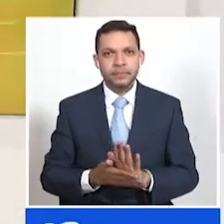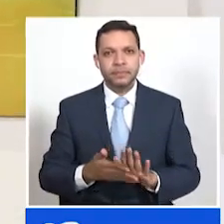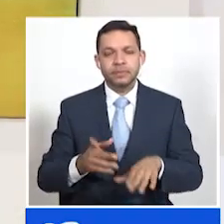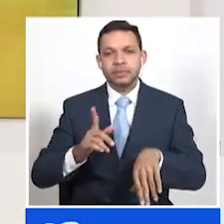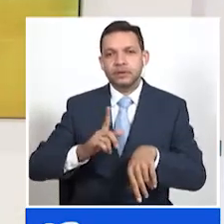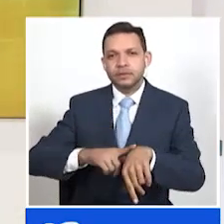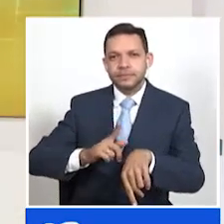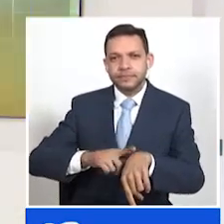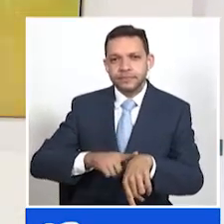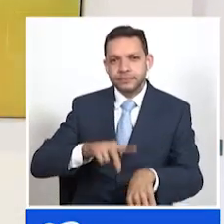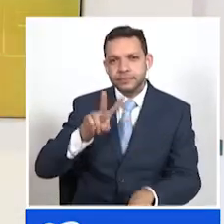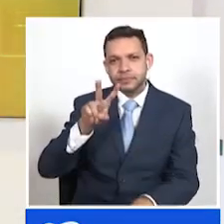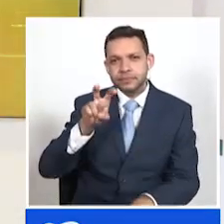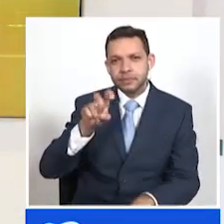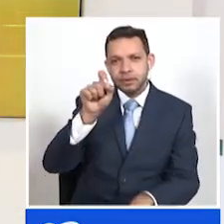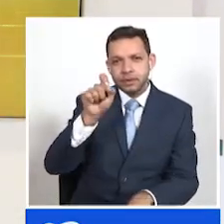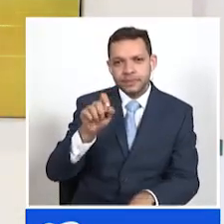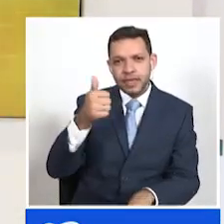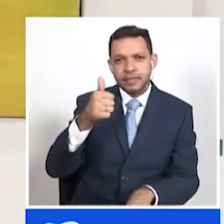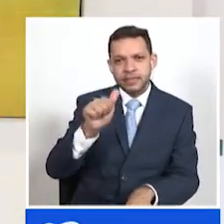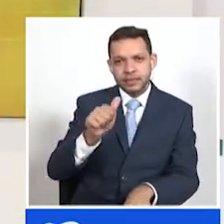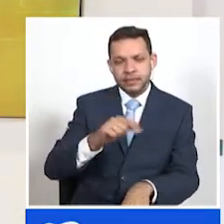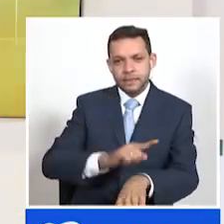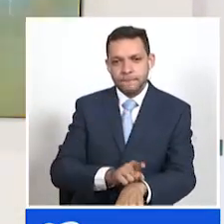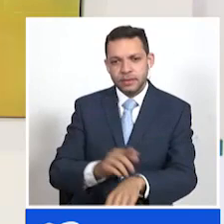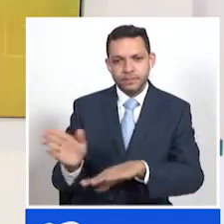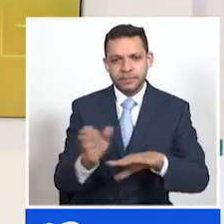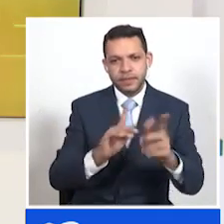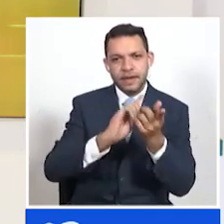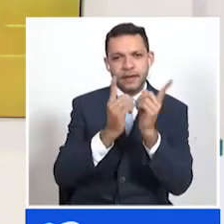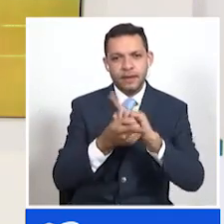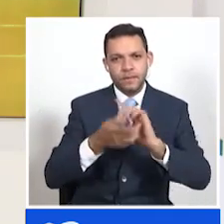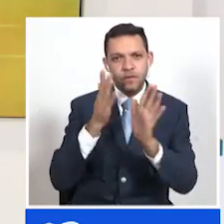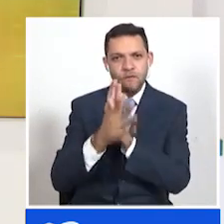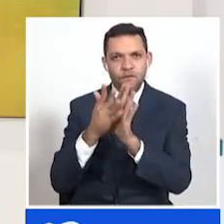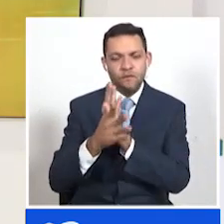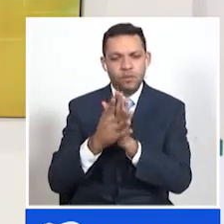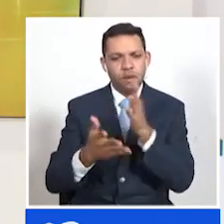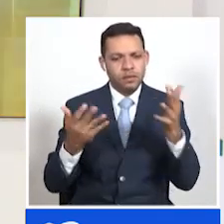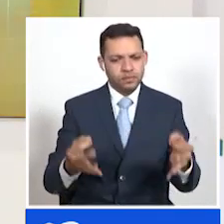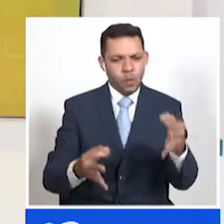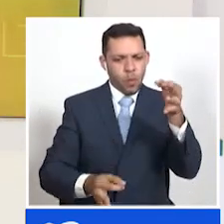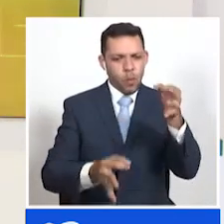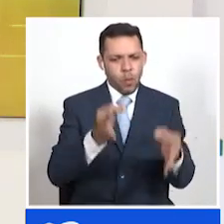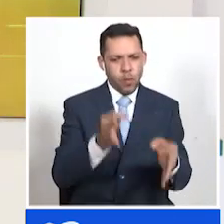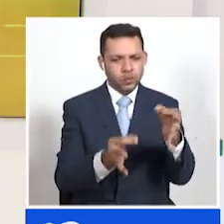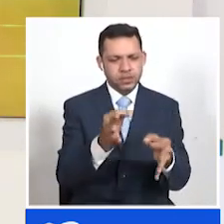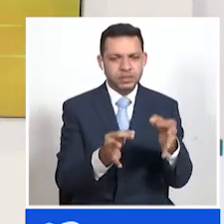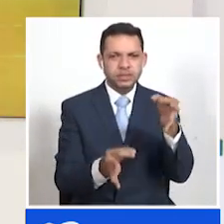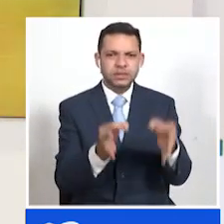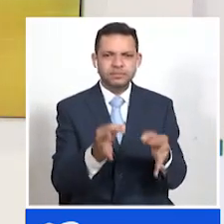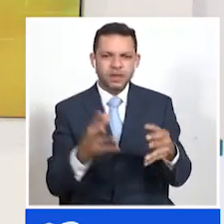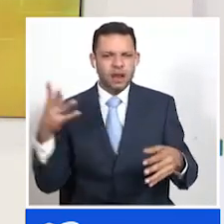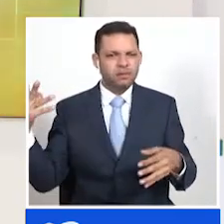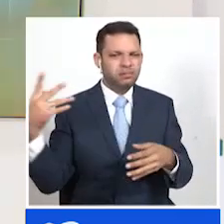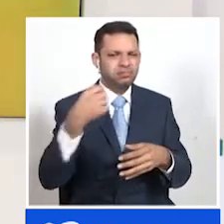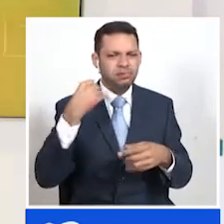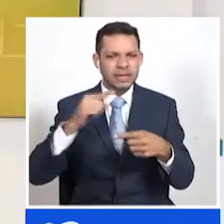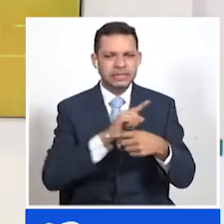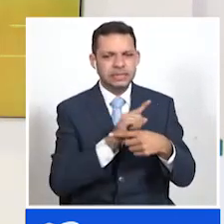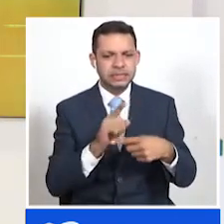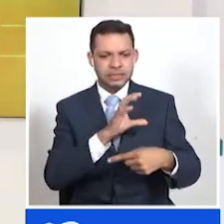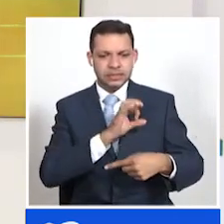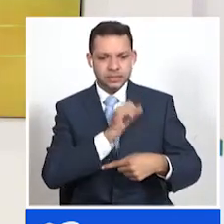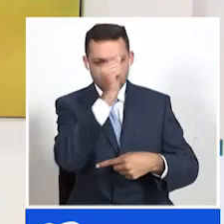Son las 7 de la noche, 10 minutos. Cambiamos de información. Vamos ahora con nuestro balance judicial en Telecafé Noticias para contarles cuál fue el actuar de las autoridades